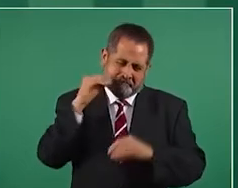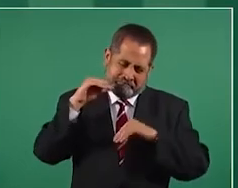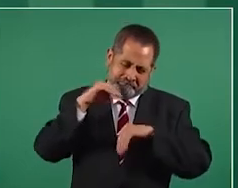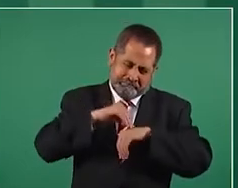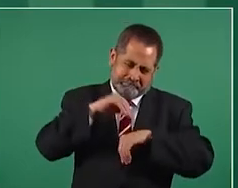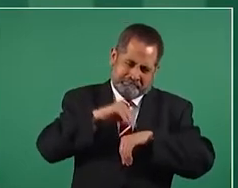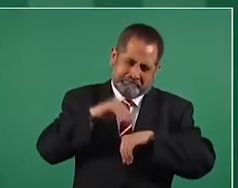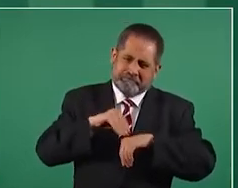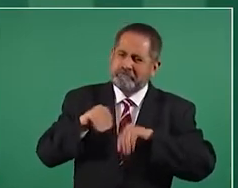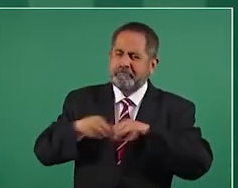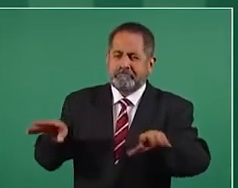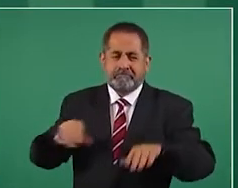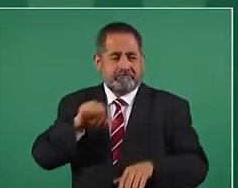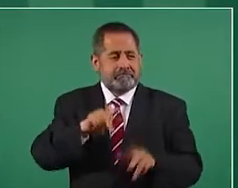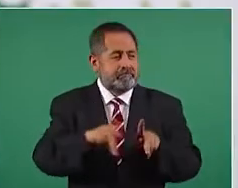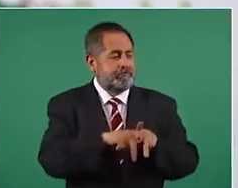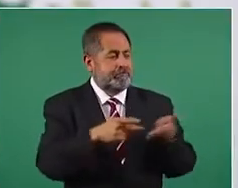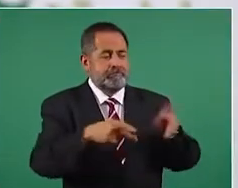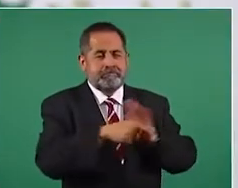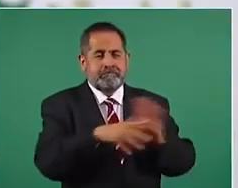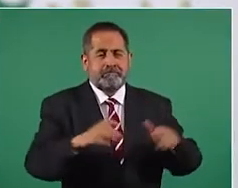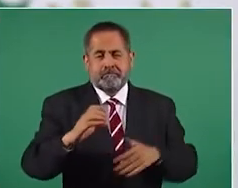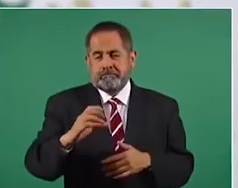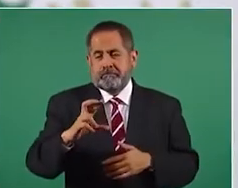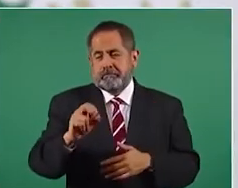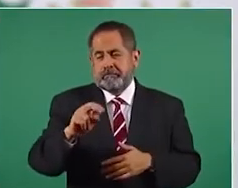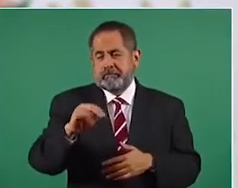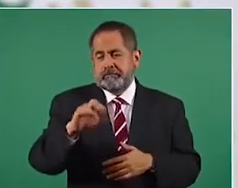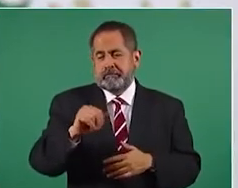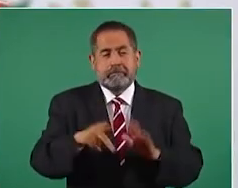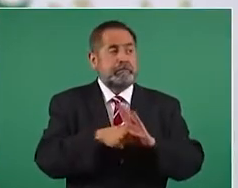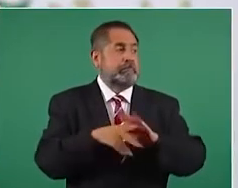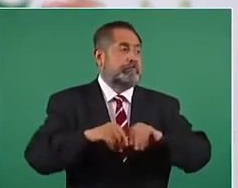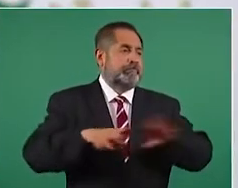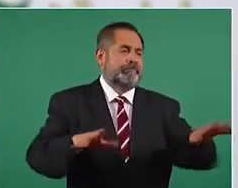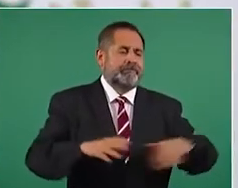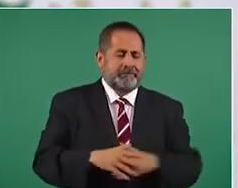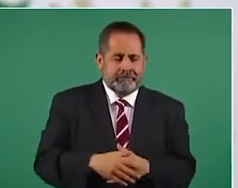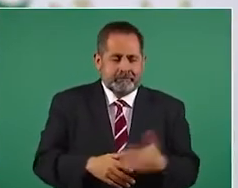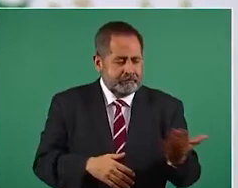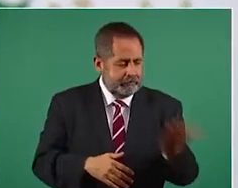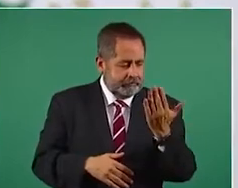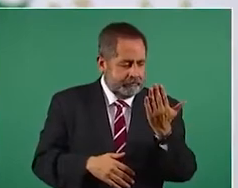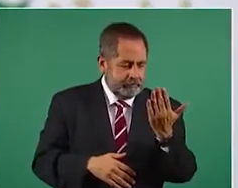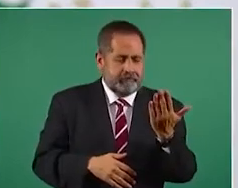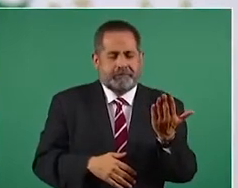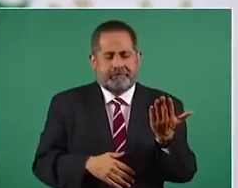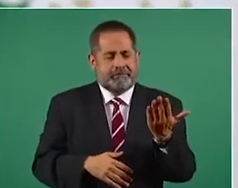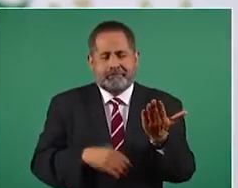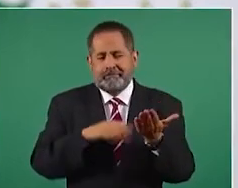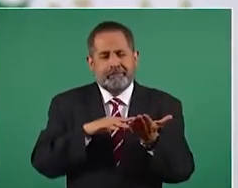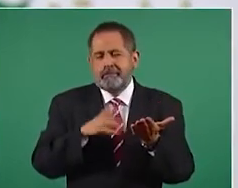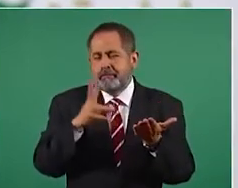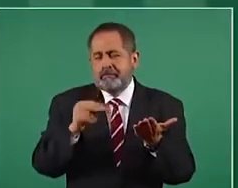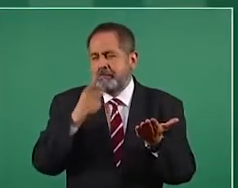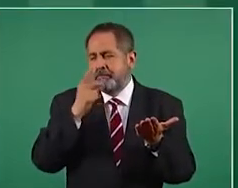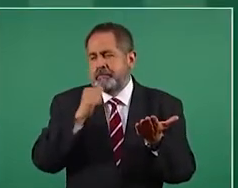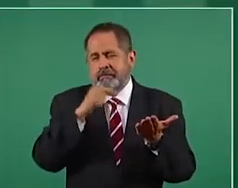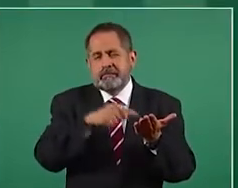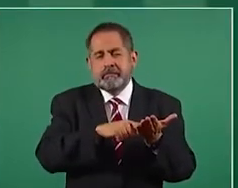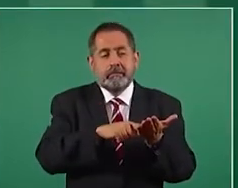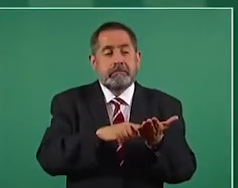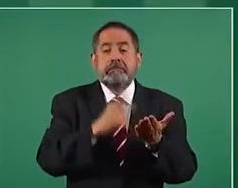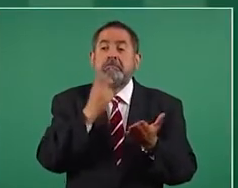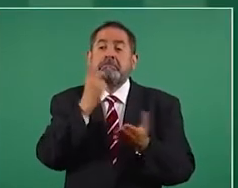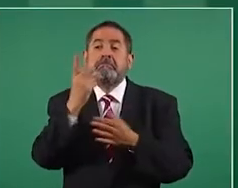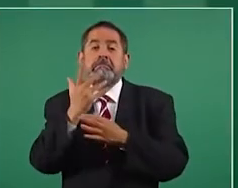los diarios nacionales, en Crónica, aparece en primera plana. Cuando uno ya lee la nota no dice nada. Cita a una